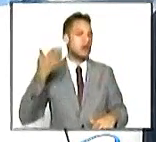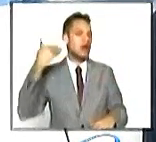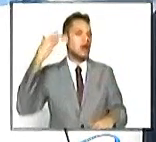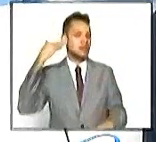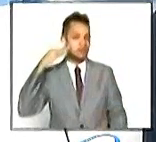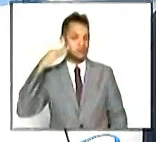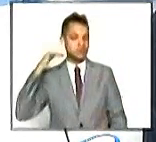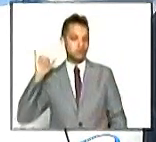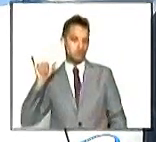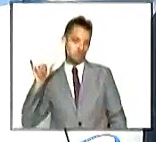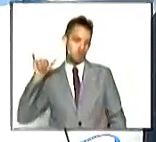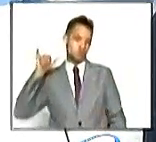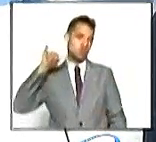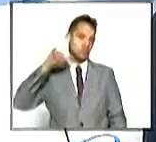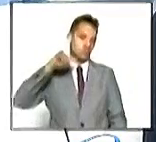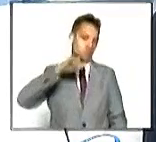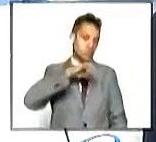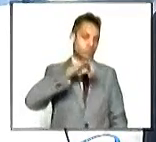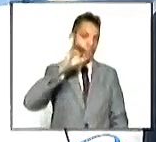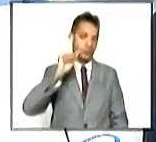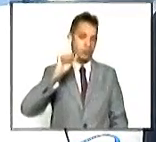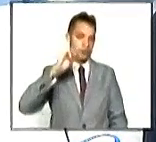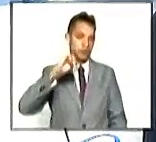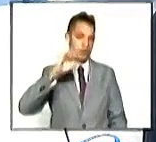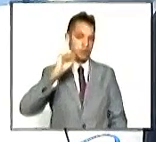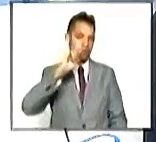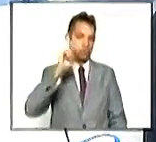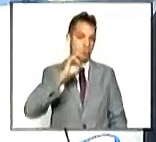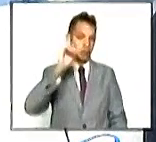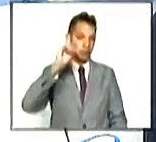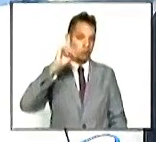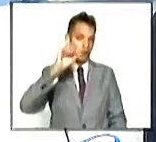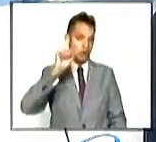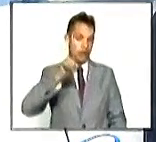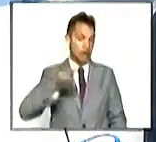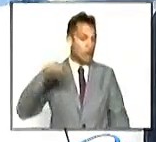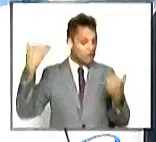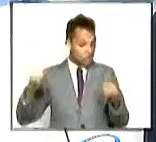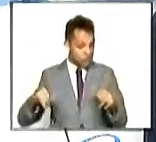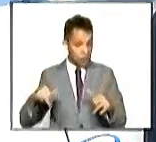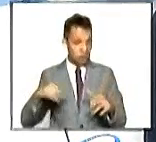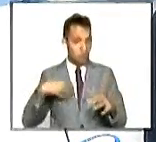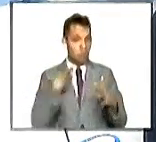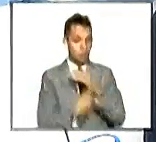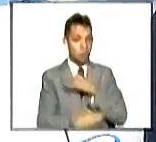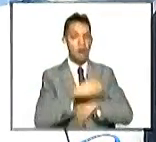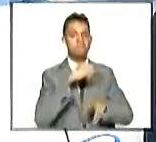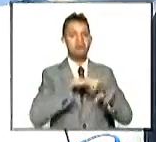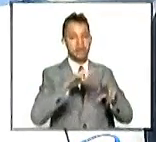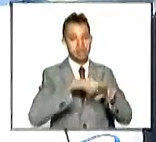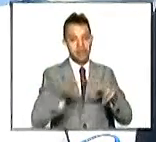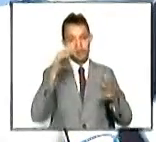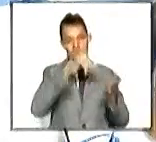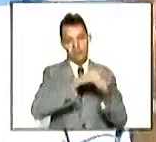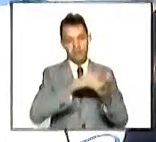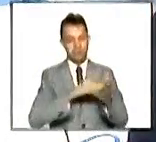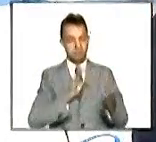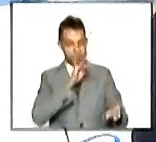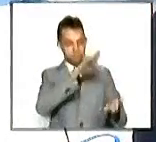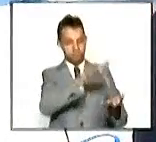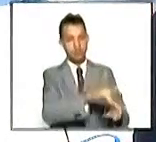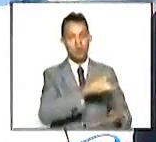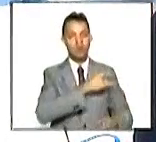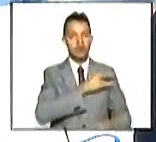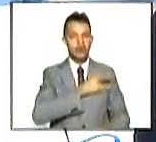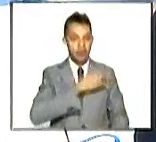yo regresé acá. En la Universidad de Caldas había una conferencia y estaban hablando muchos médicos, muy científica la